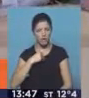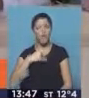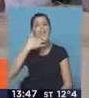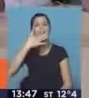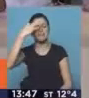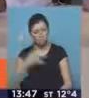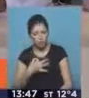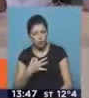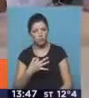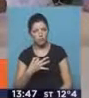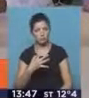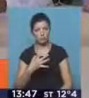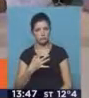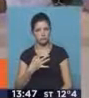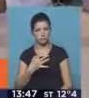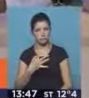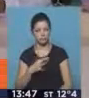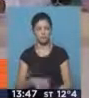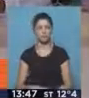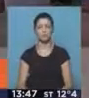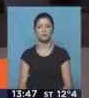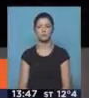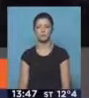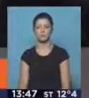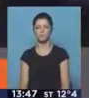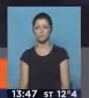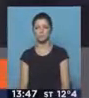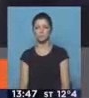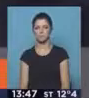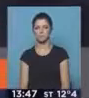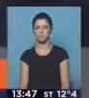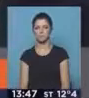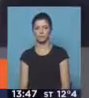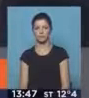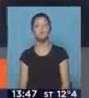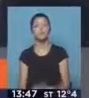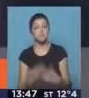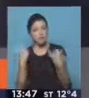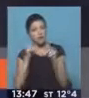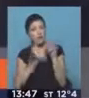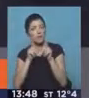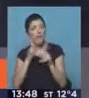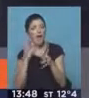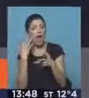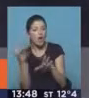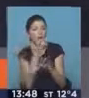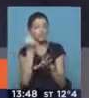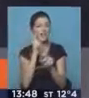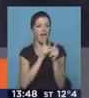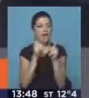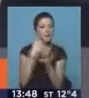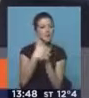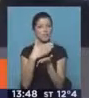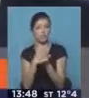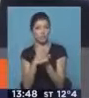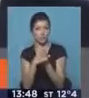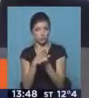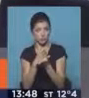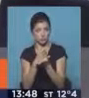decisión de actuar y posiblemente van a lograr algún espacio, ¿no? Creo que va a ser un gran